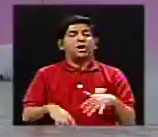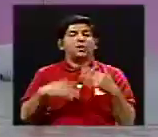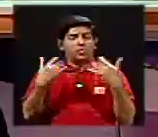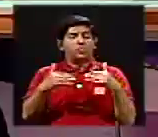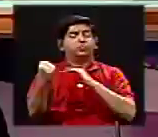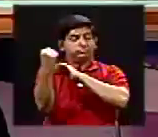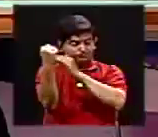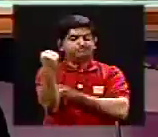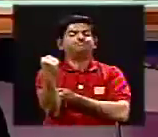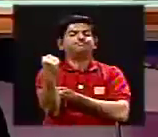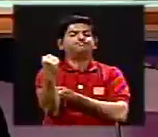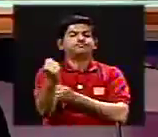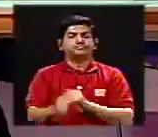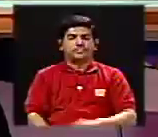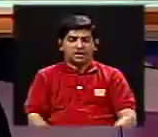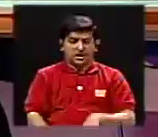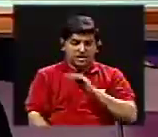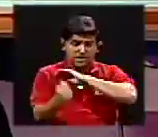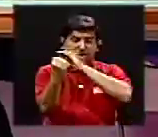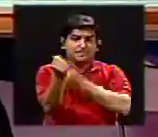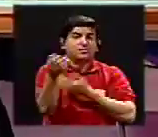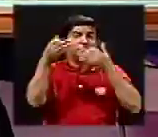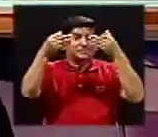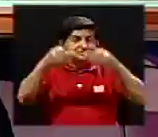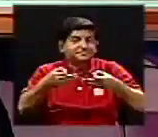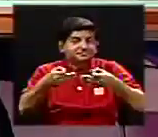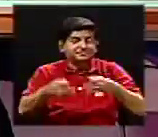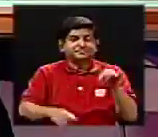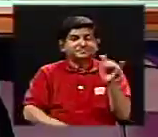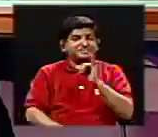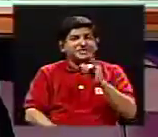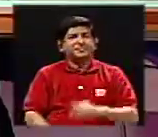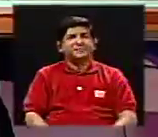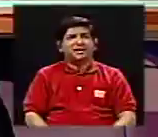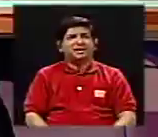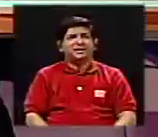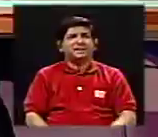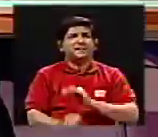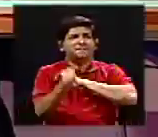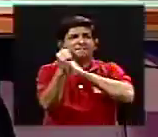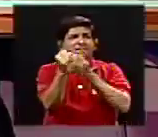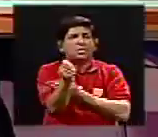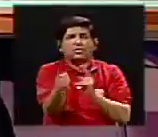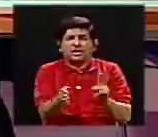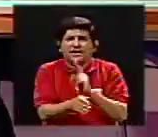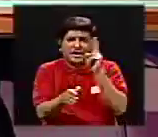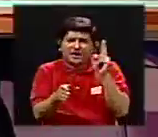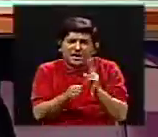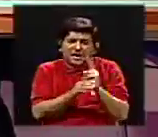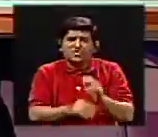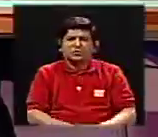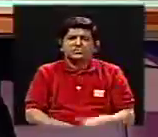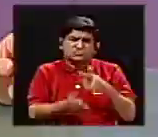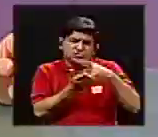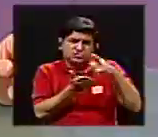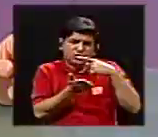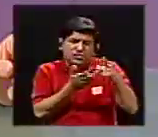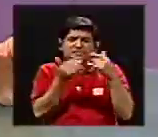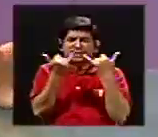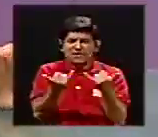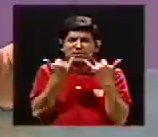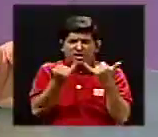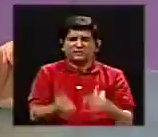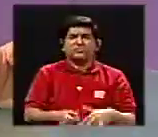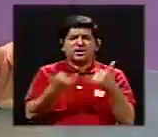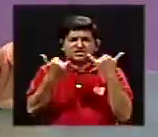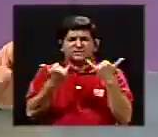mucho más poder. Y tu poder de decisiones y poder también para lo que es el uso del cobro que se tiene actualmente,